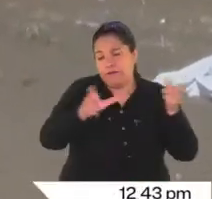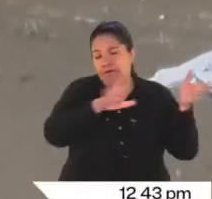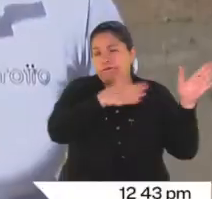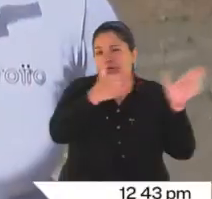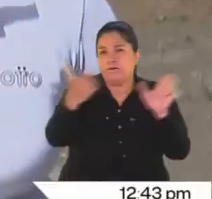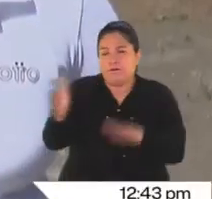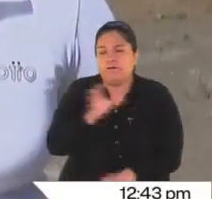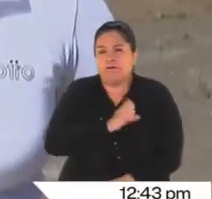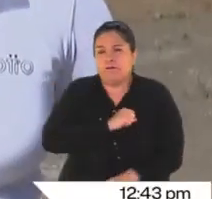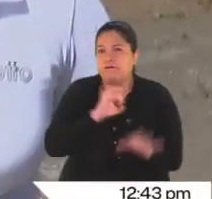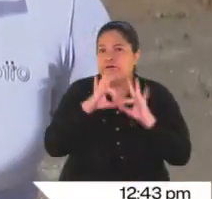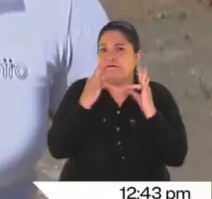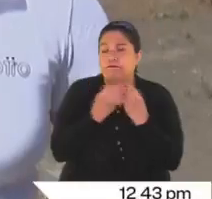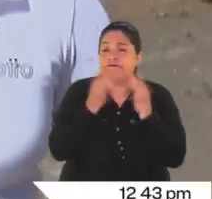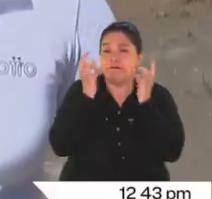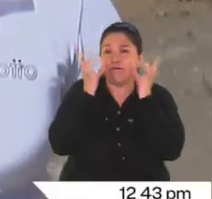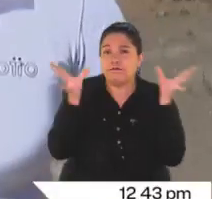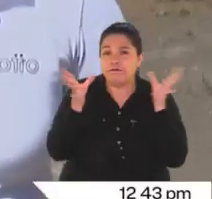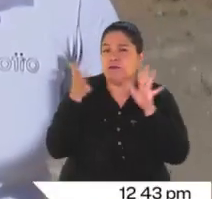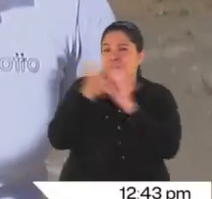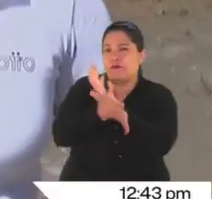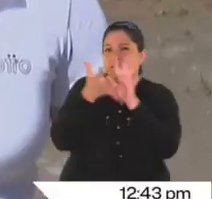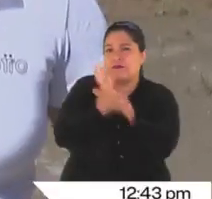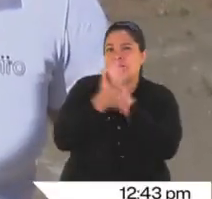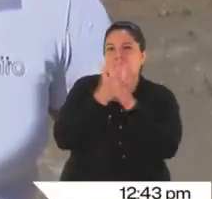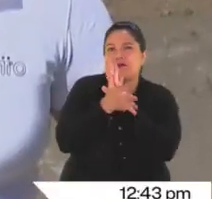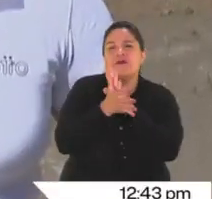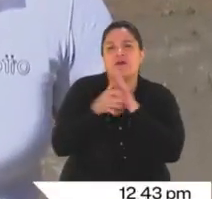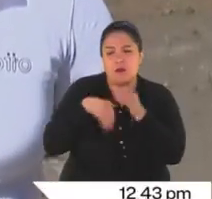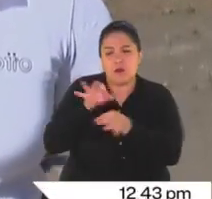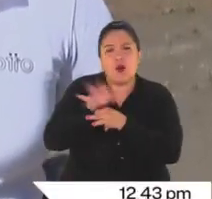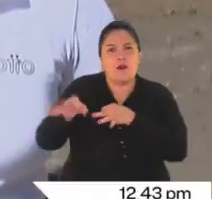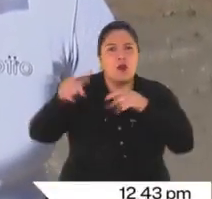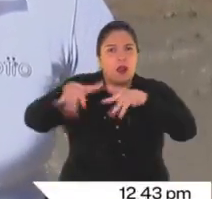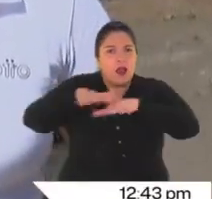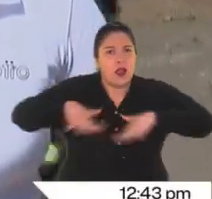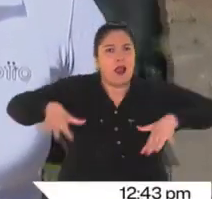en esta terrible tragedia. Información desde el Carmen de Atrato, Agudelo, Noticias RCN.